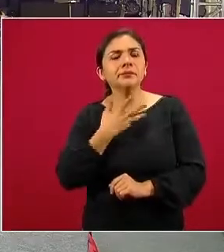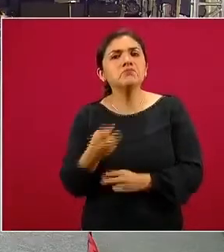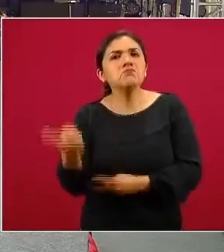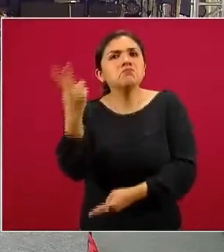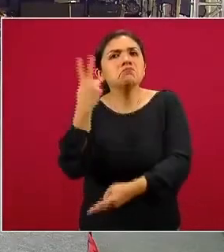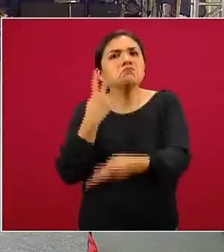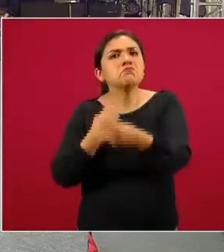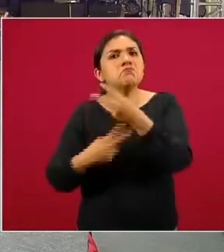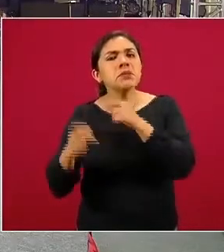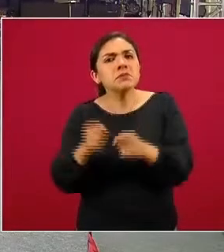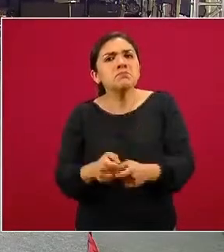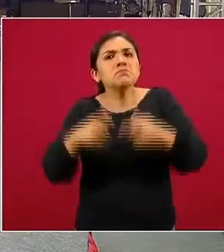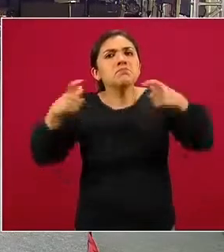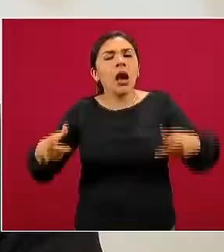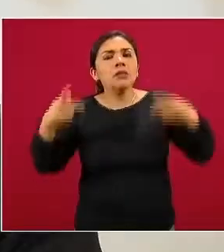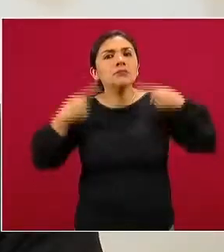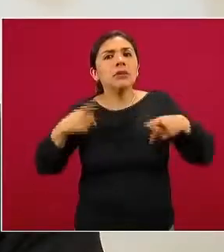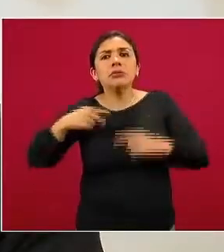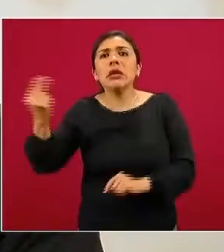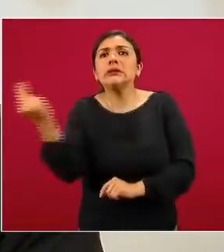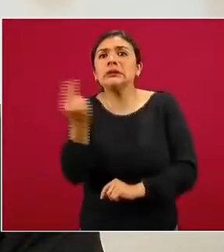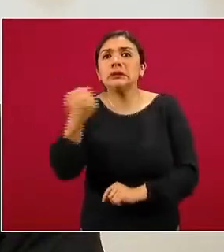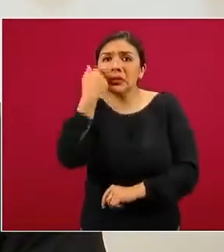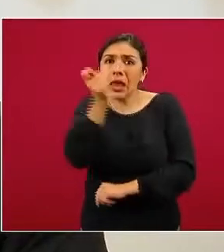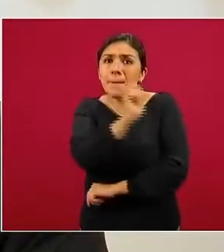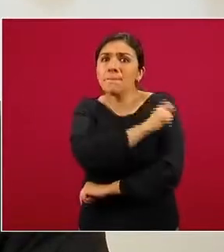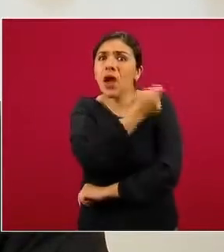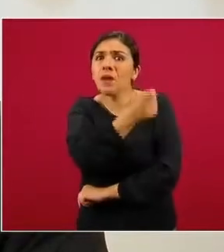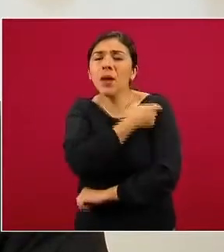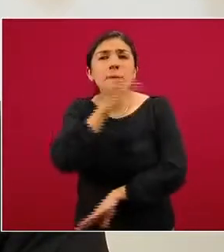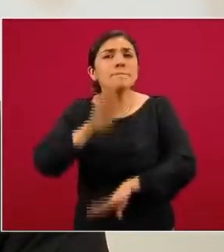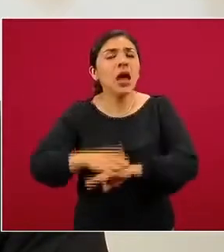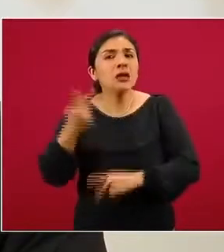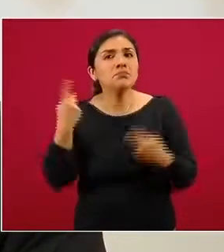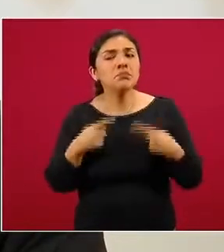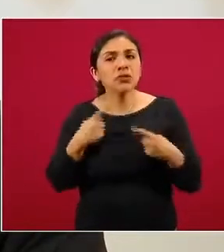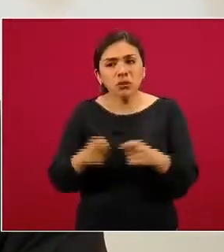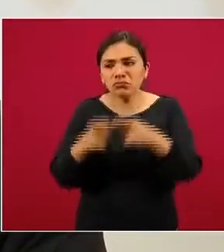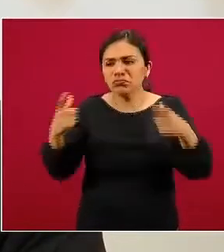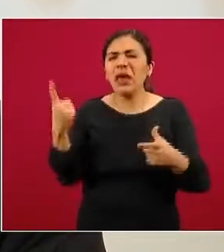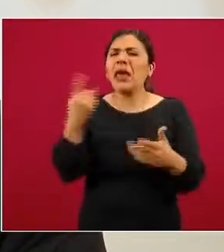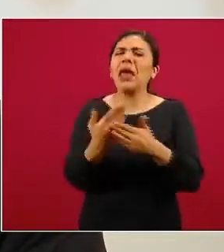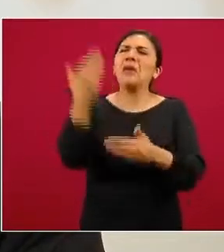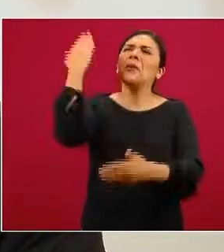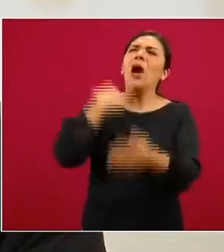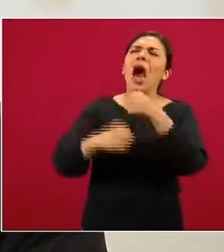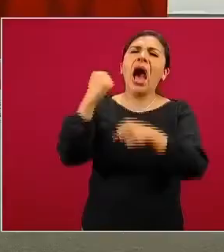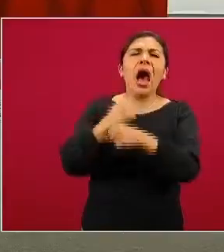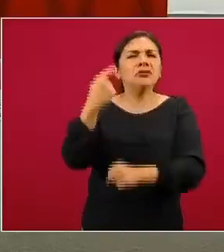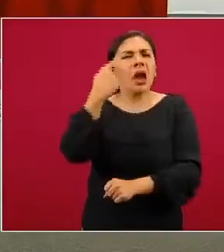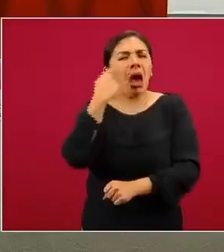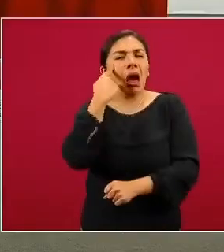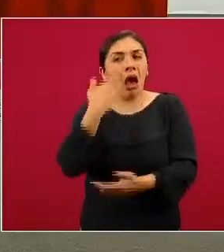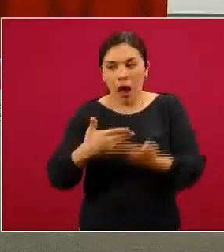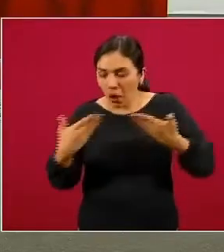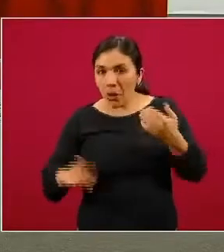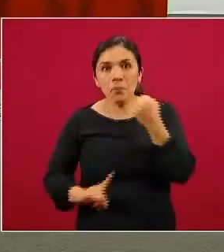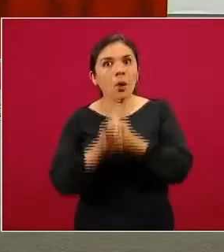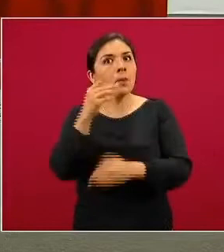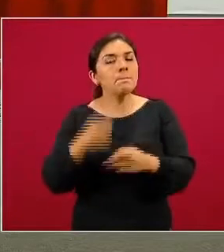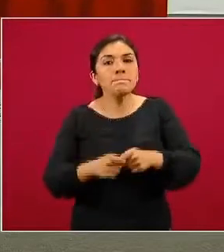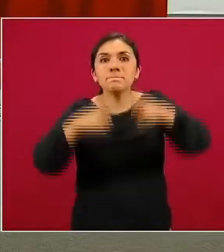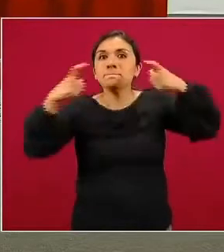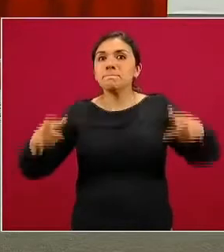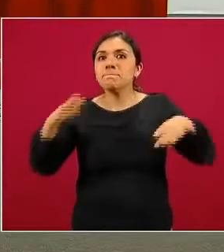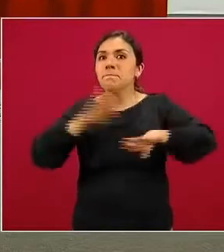incremento de la demanda en relación a lo que ocurría en años anteriores. Entonces ese incremento en la demanda